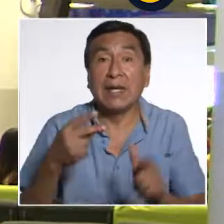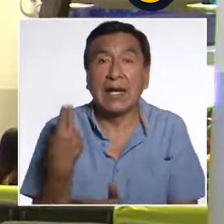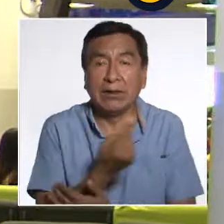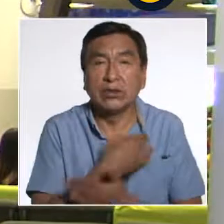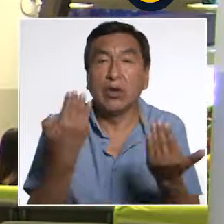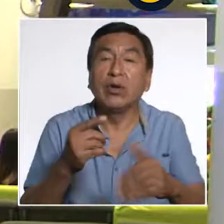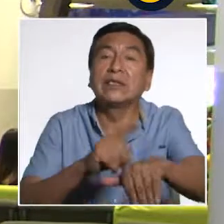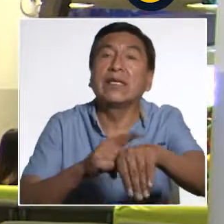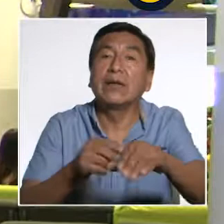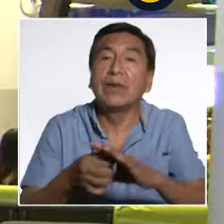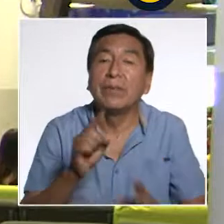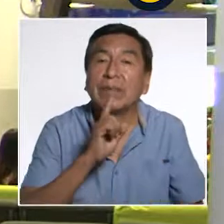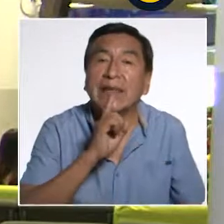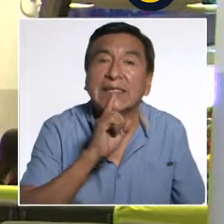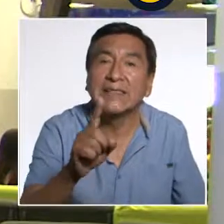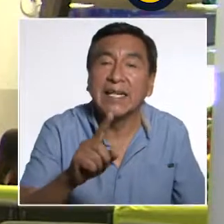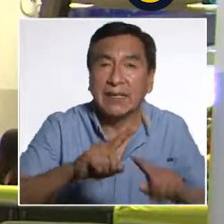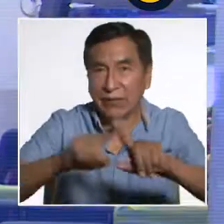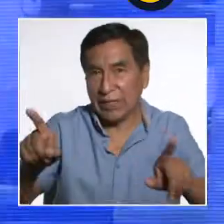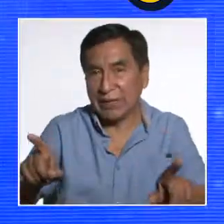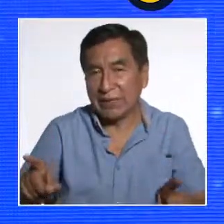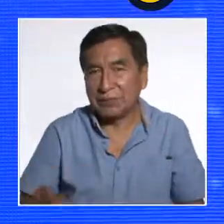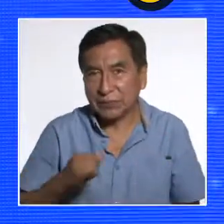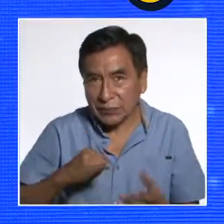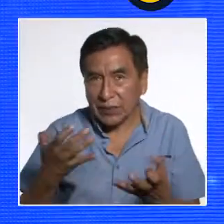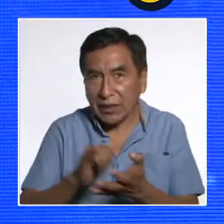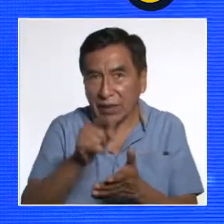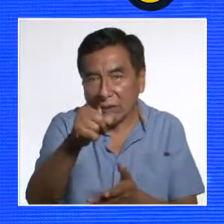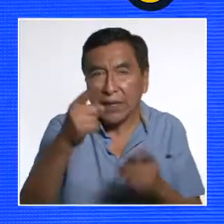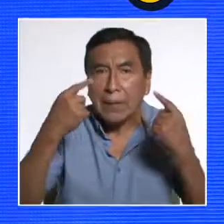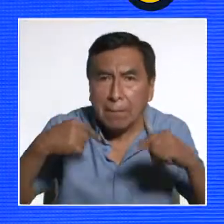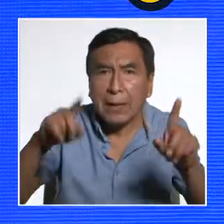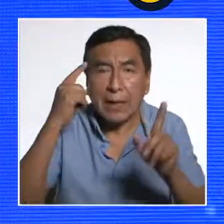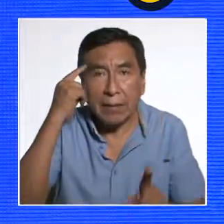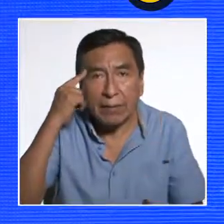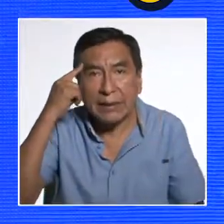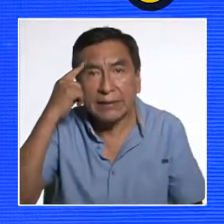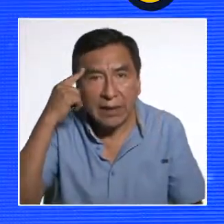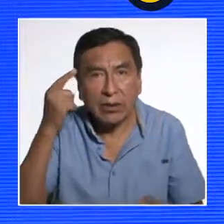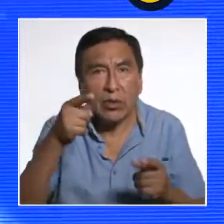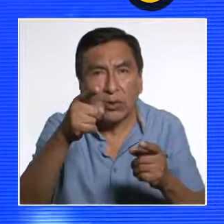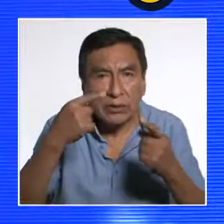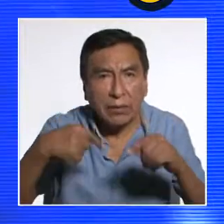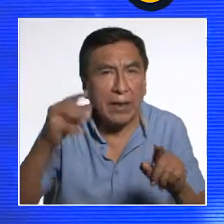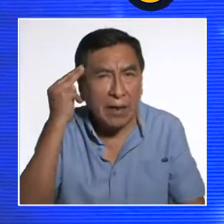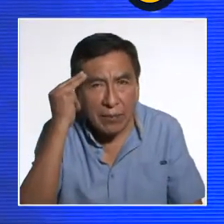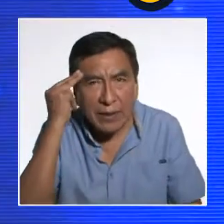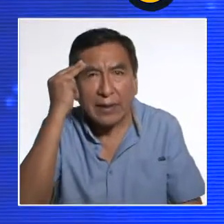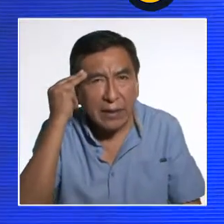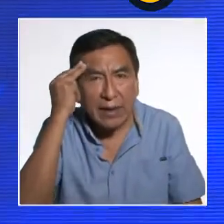el tiempo de ser diferentes. Y yo quiero que usted vaya pensando usted vaya meditando mientras le